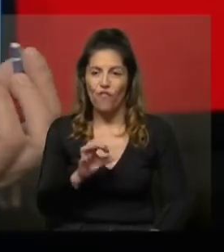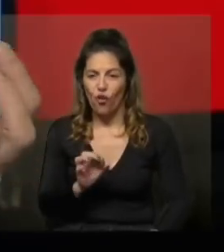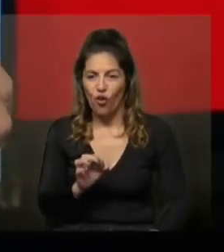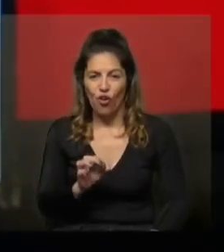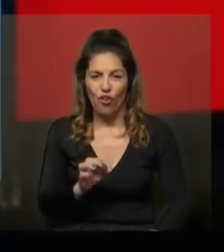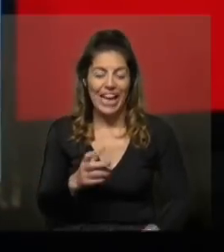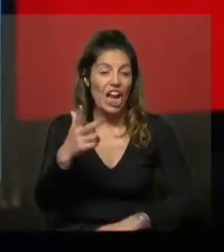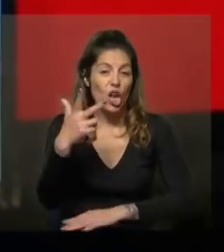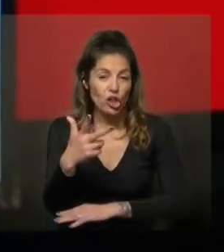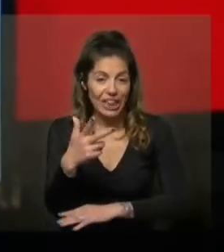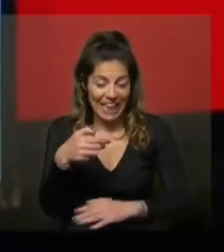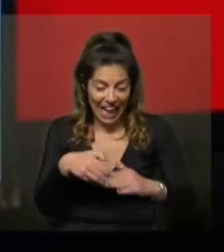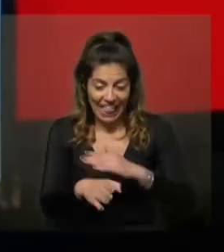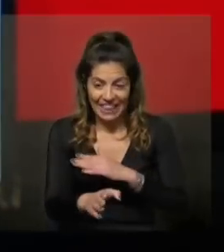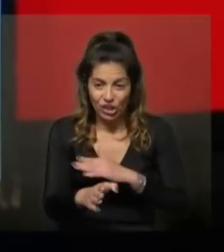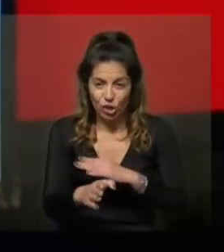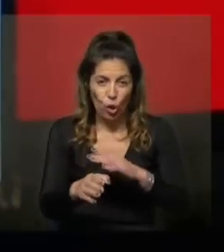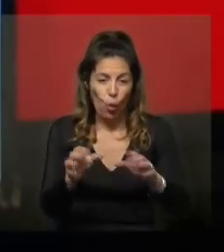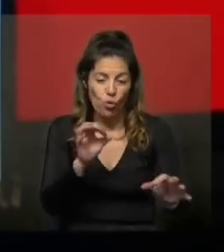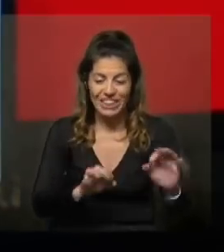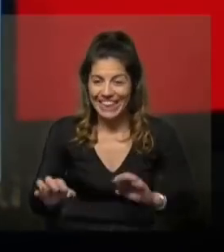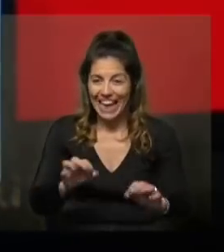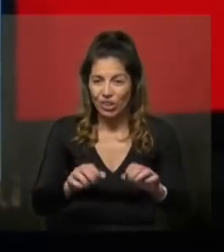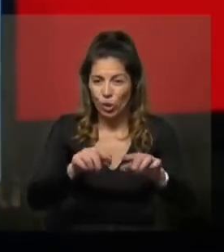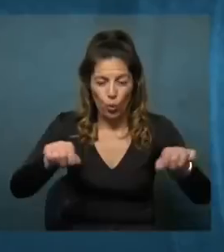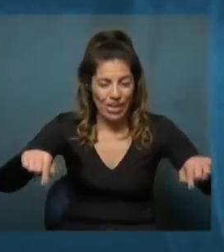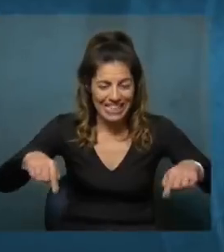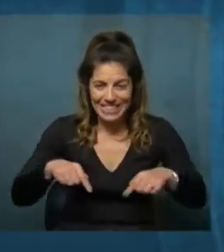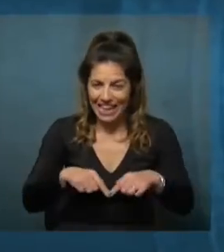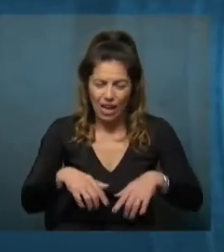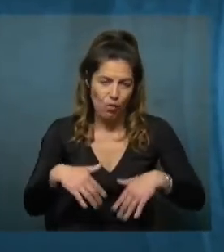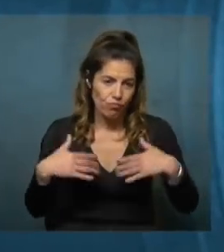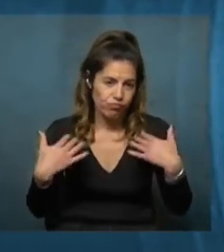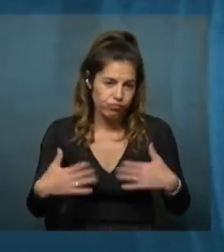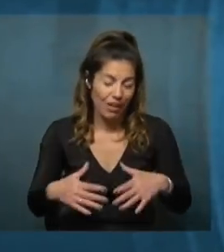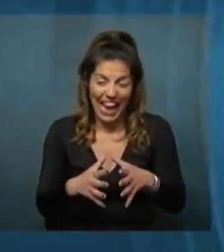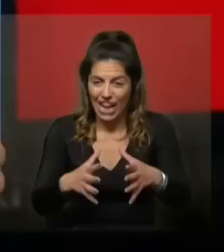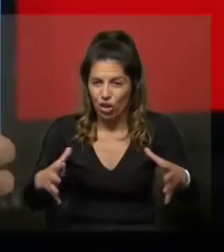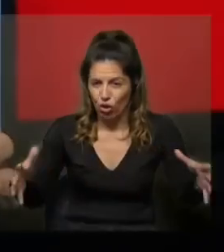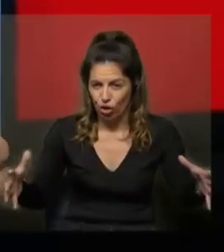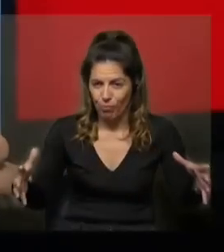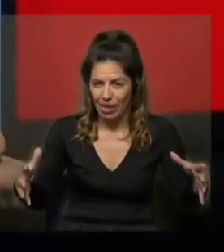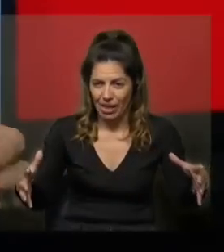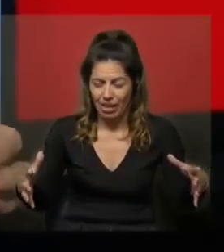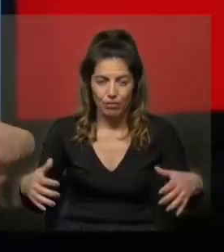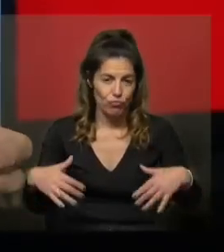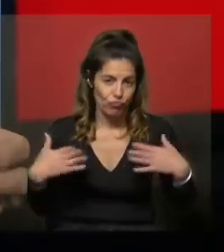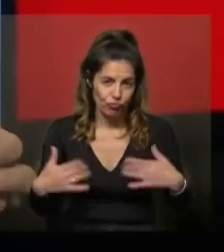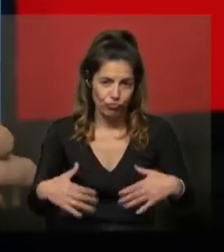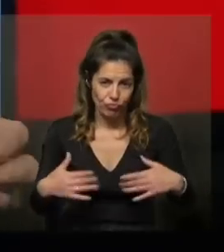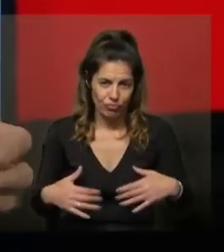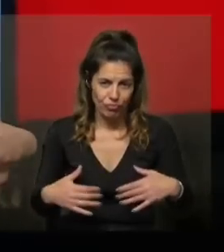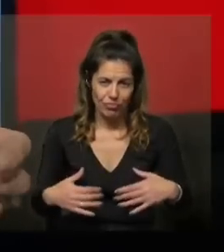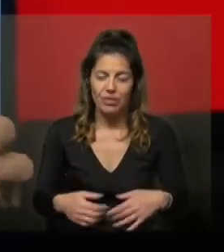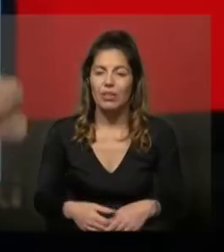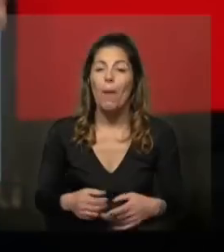había un teatro pero un teatro gigante A toda máquina